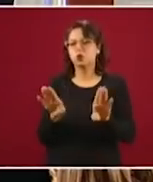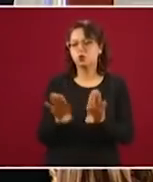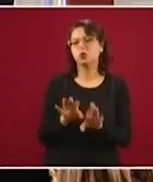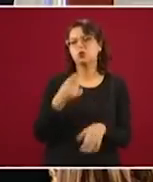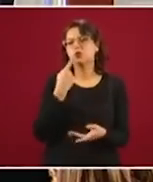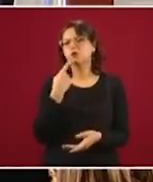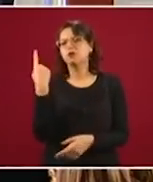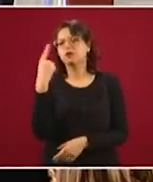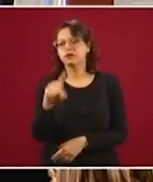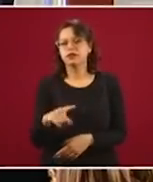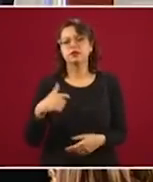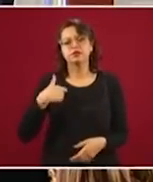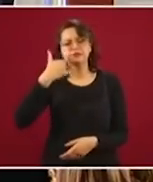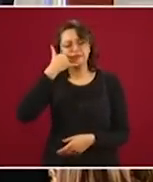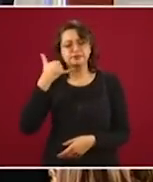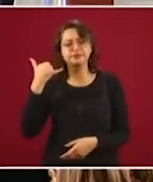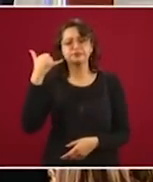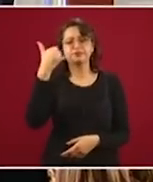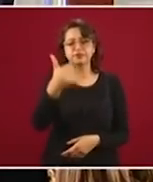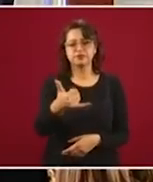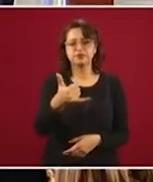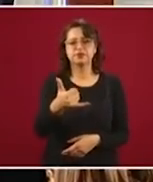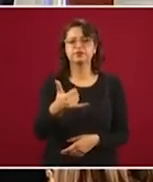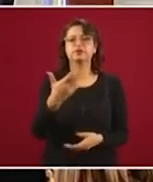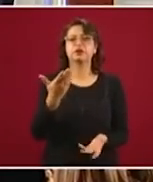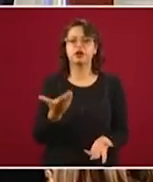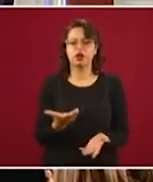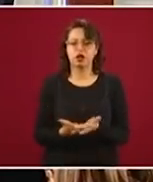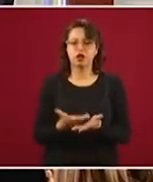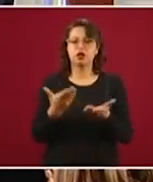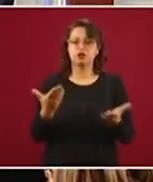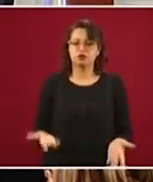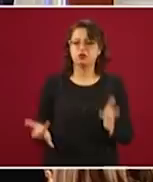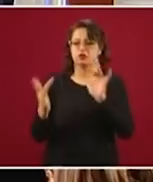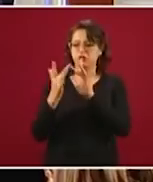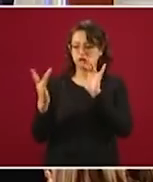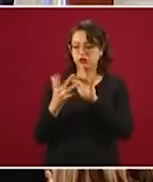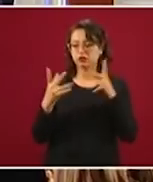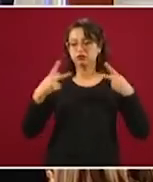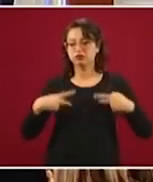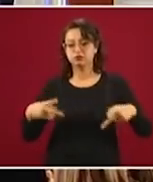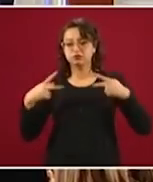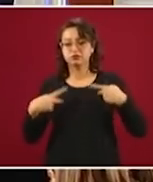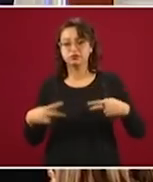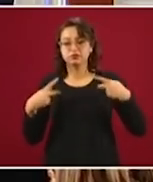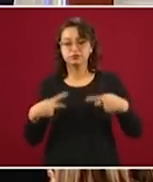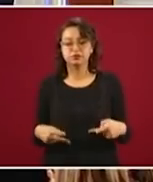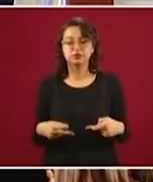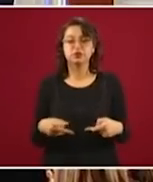ciudadano. Hoy estamos retomando el contacto ciudadano específicamente